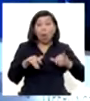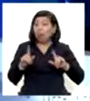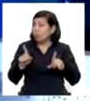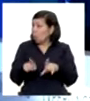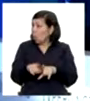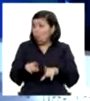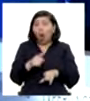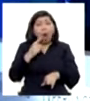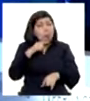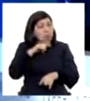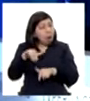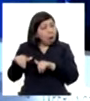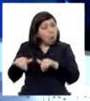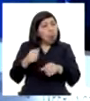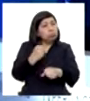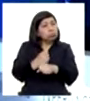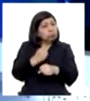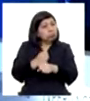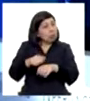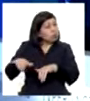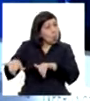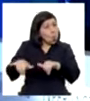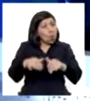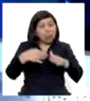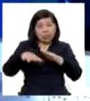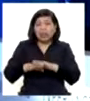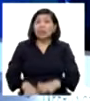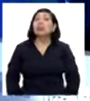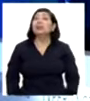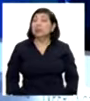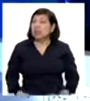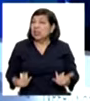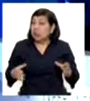mismas oportunidades en el desarrollo de las actividades internas. Qué